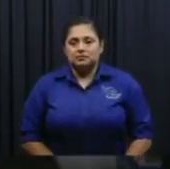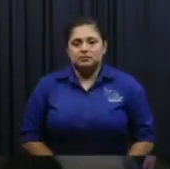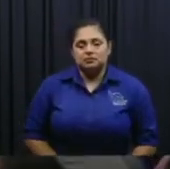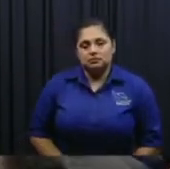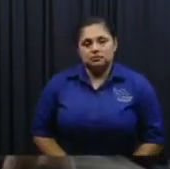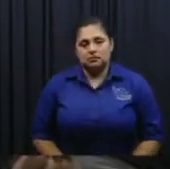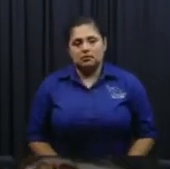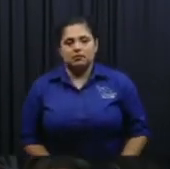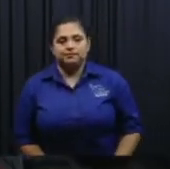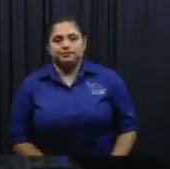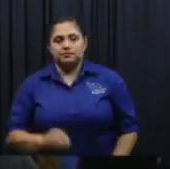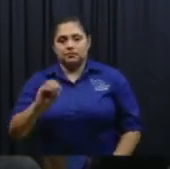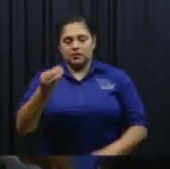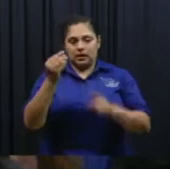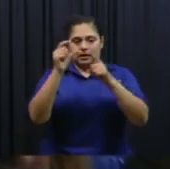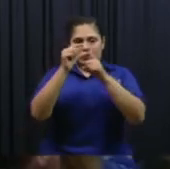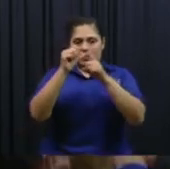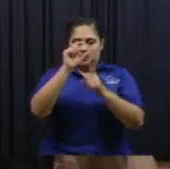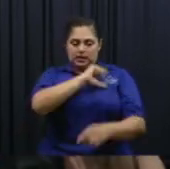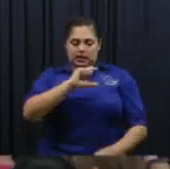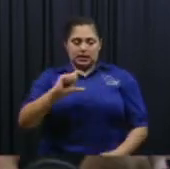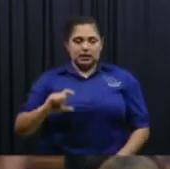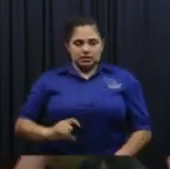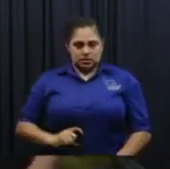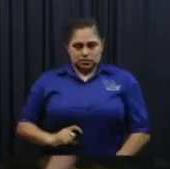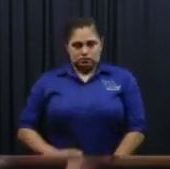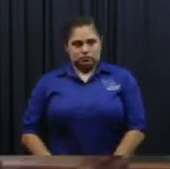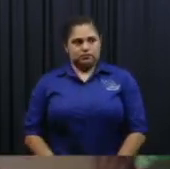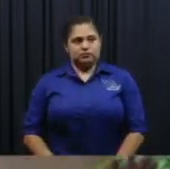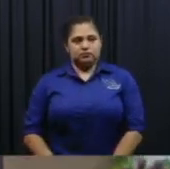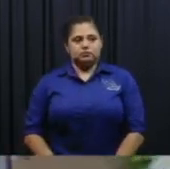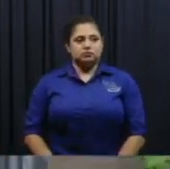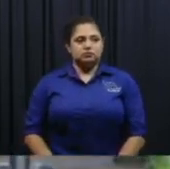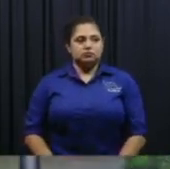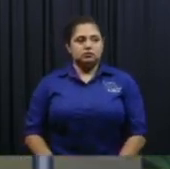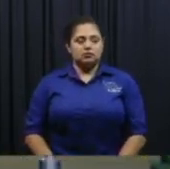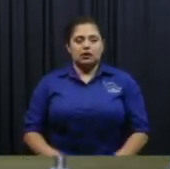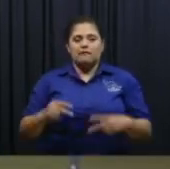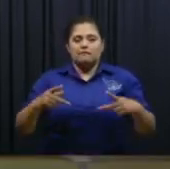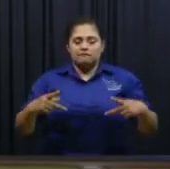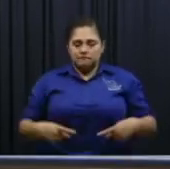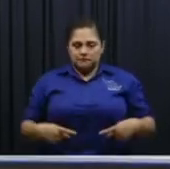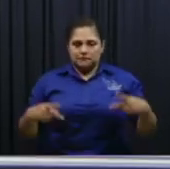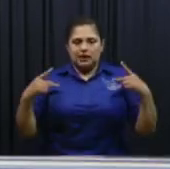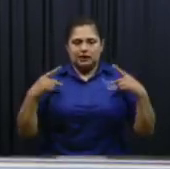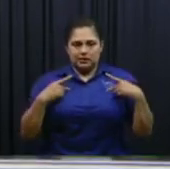que la palabra de Cristo habite